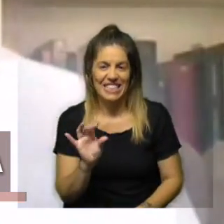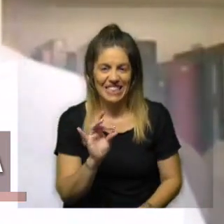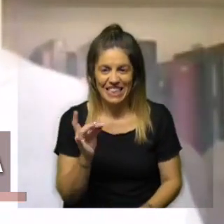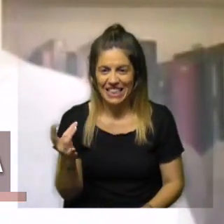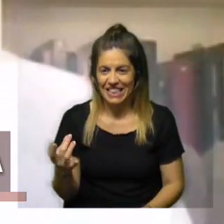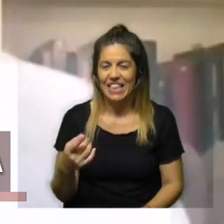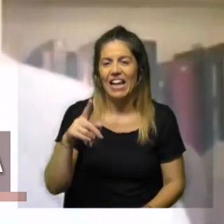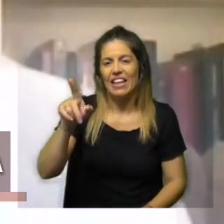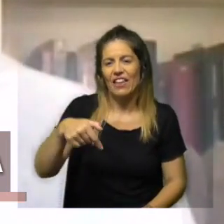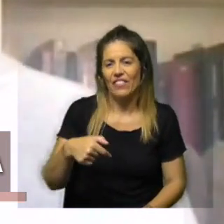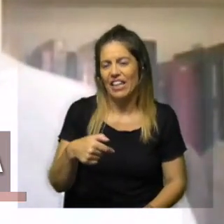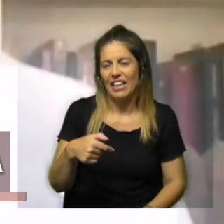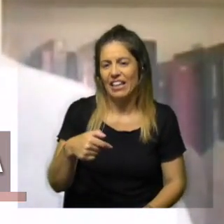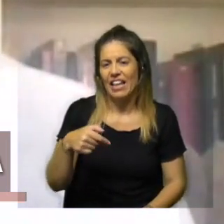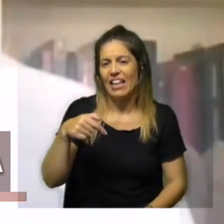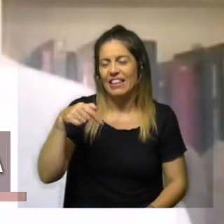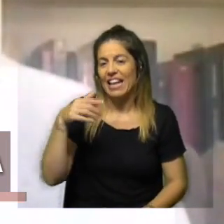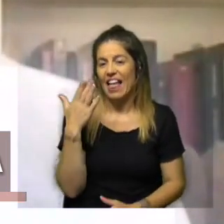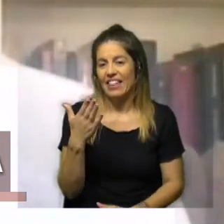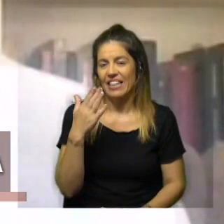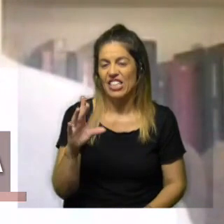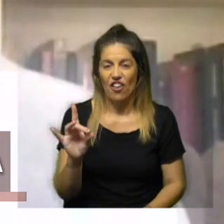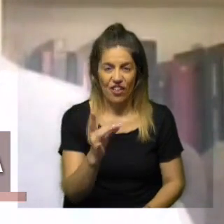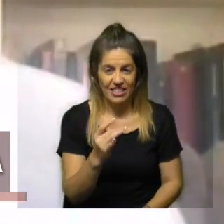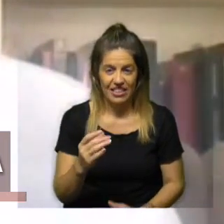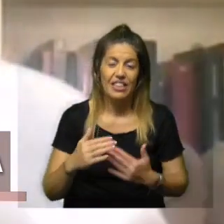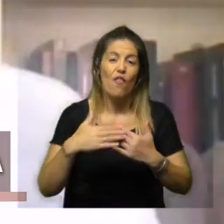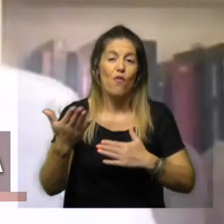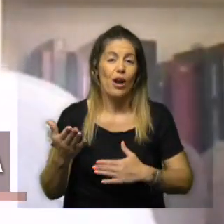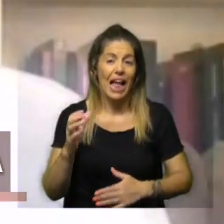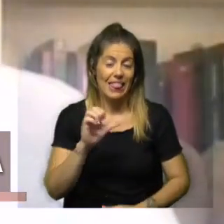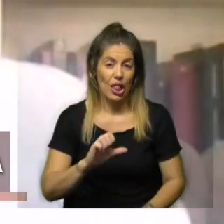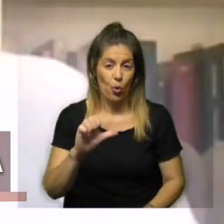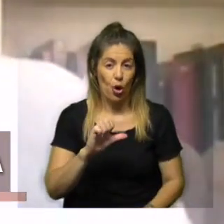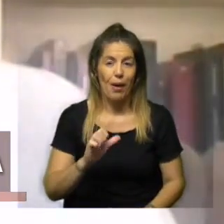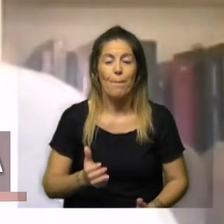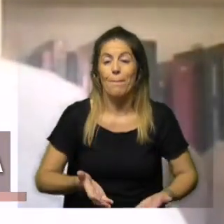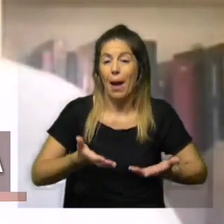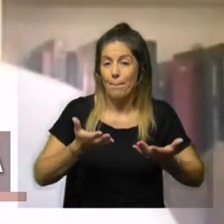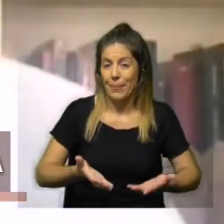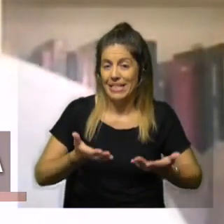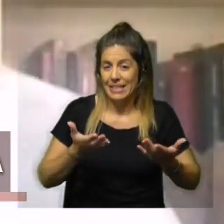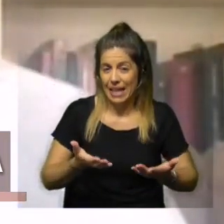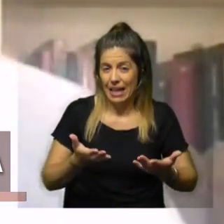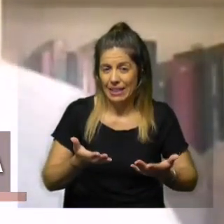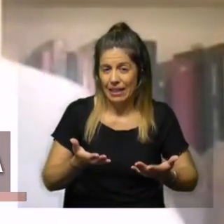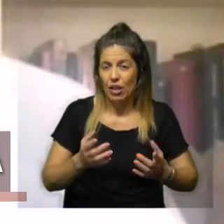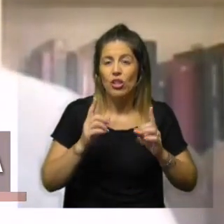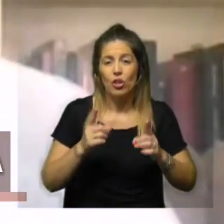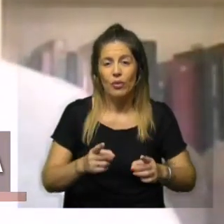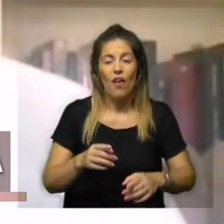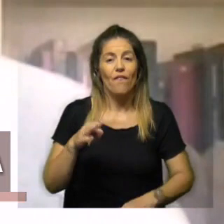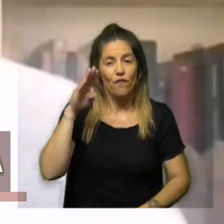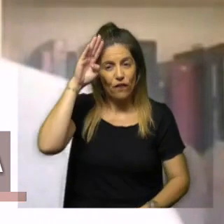que vienen de la experiencia fascista fuera de Europa más densa, después del integralismo brasileño de Niño Salgado, sobre el cual Bolsonaro